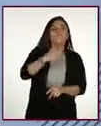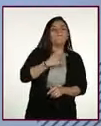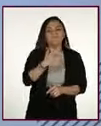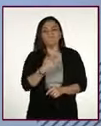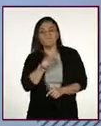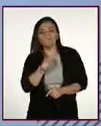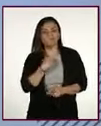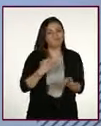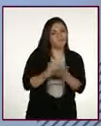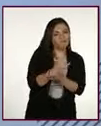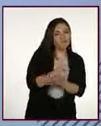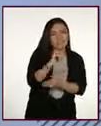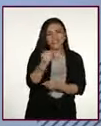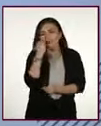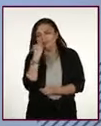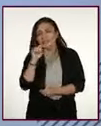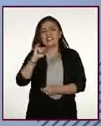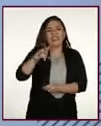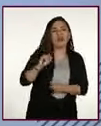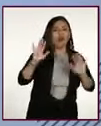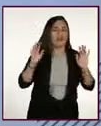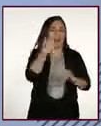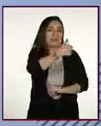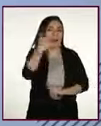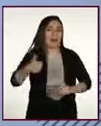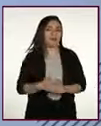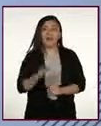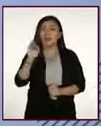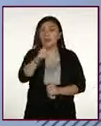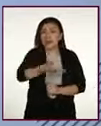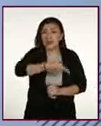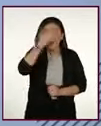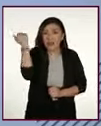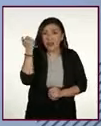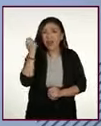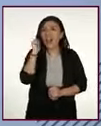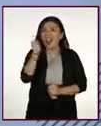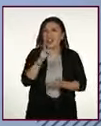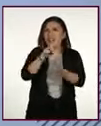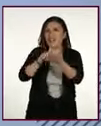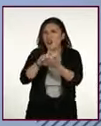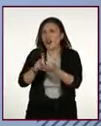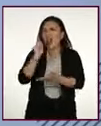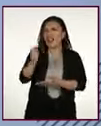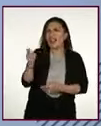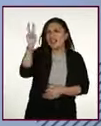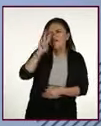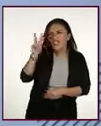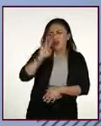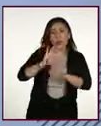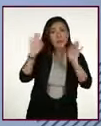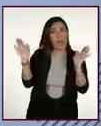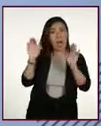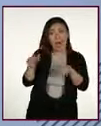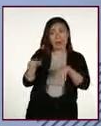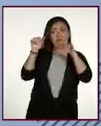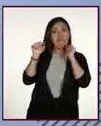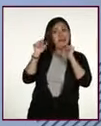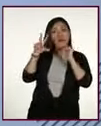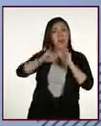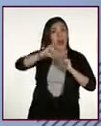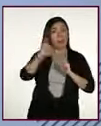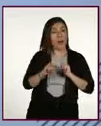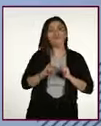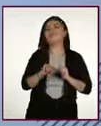decisiones informadas que vayan en el pro de tu salud. Sí. El que no se hable del consumo de sustancias no quiere decir que dejen de consumir las personas. El